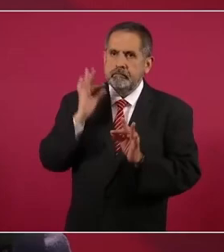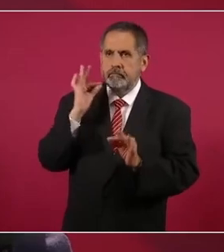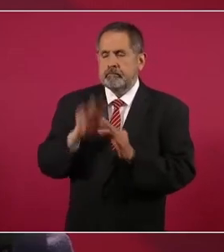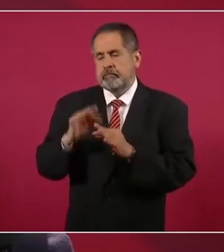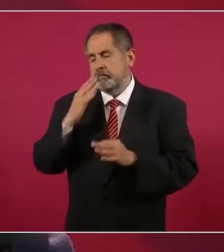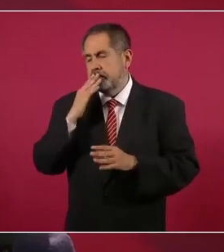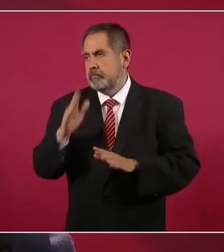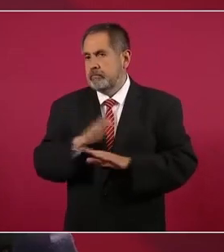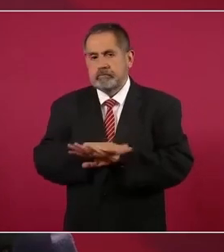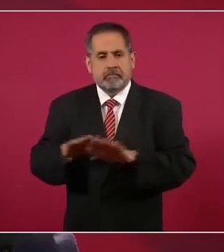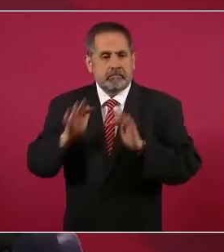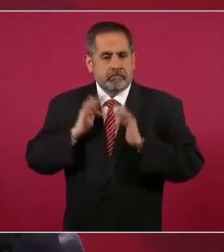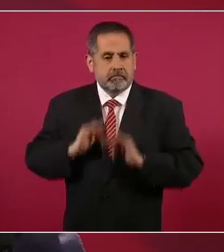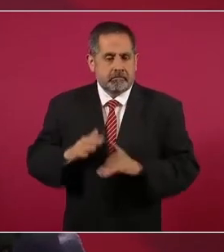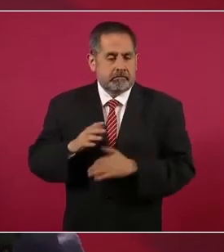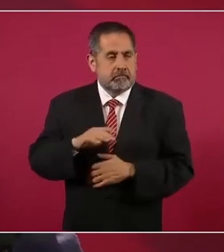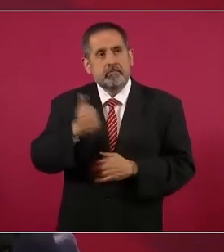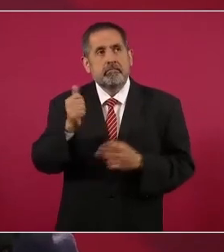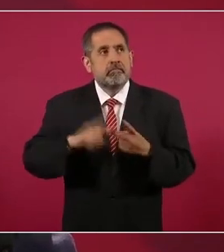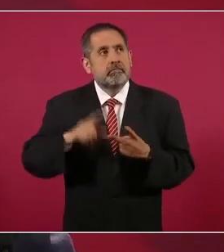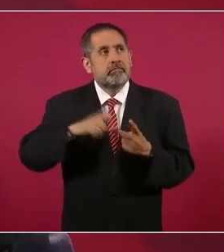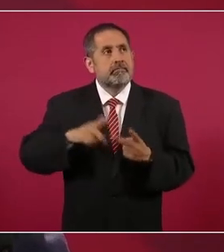que yo recuerde,